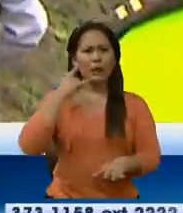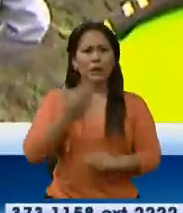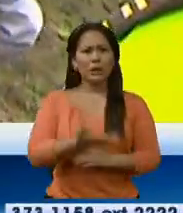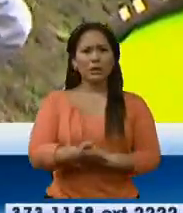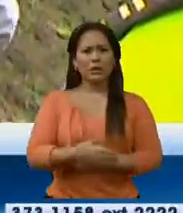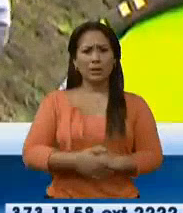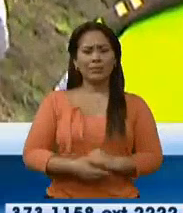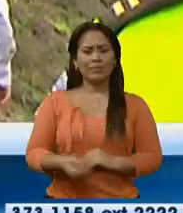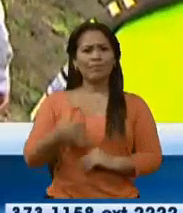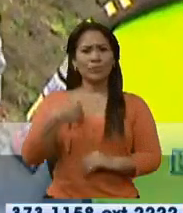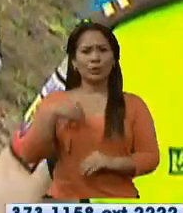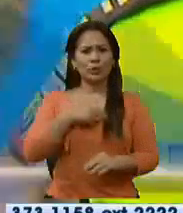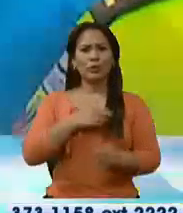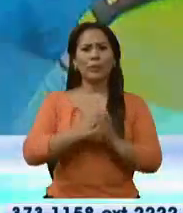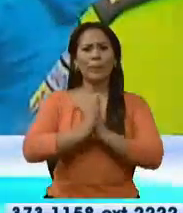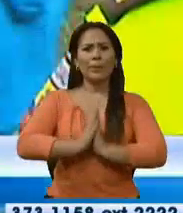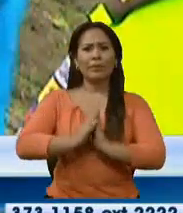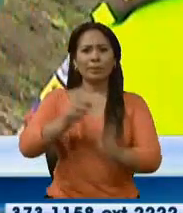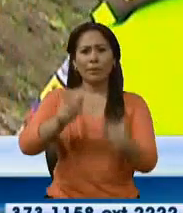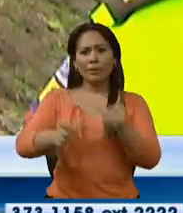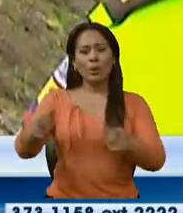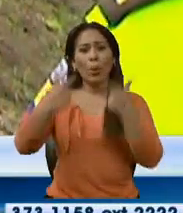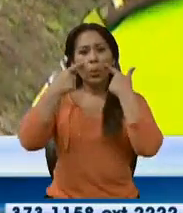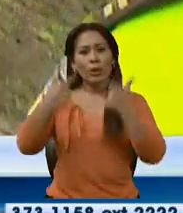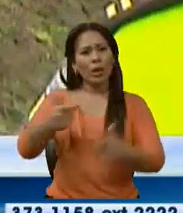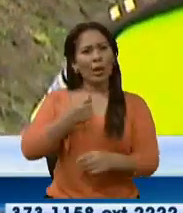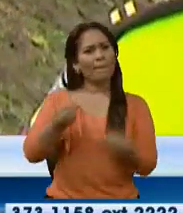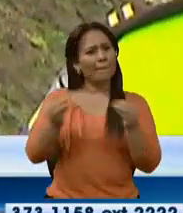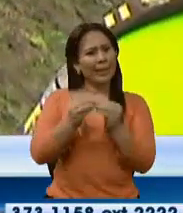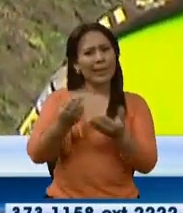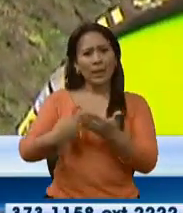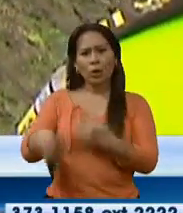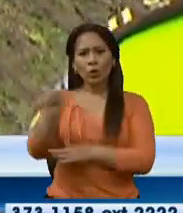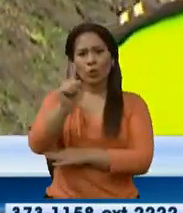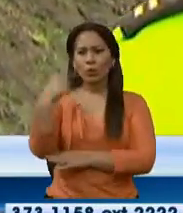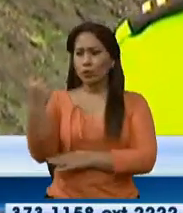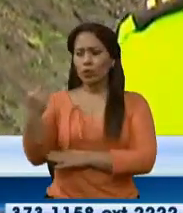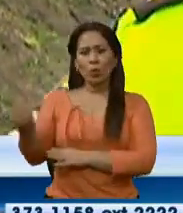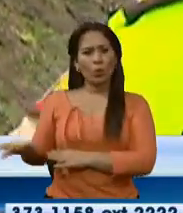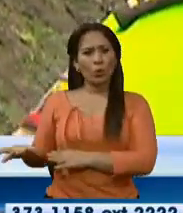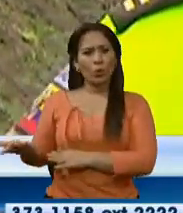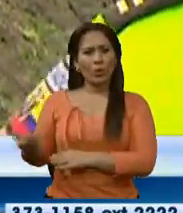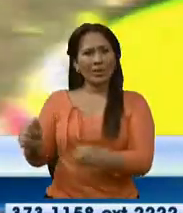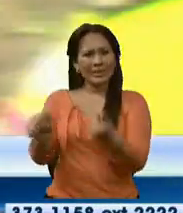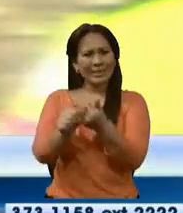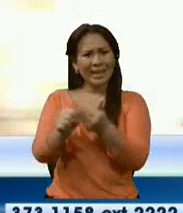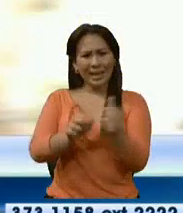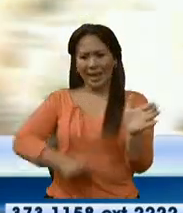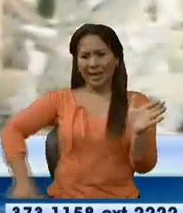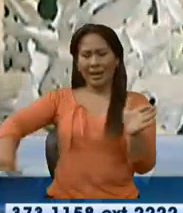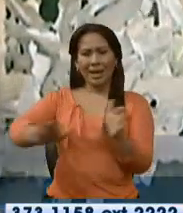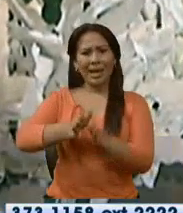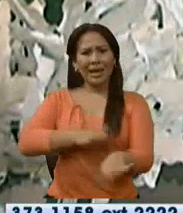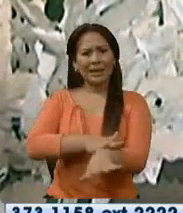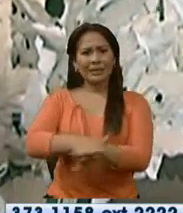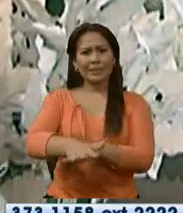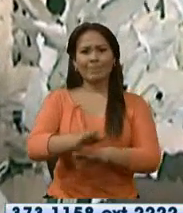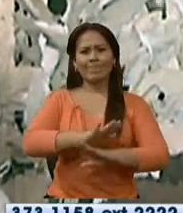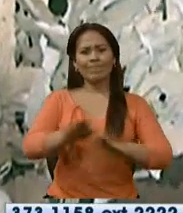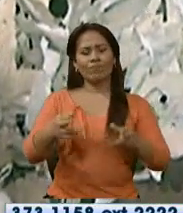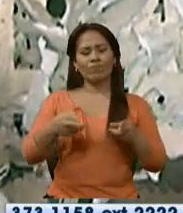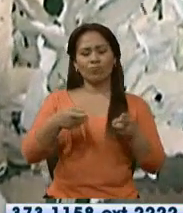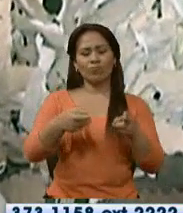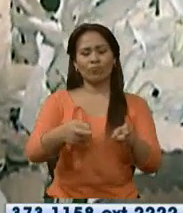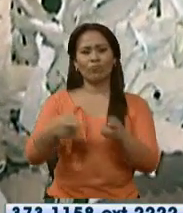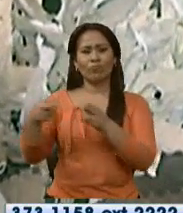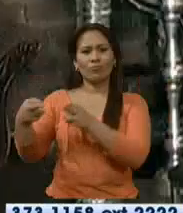haría un llamado a la ciudadanía de cuidar un poco más a nuestros hijos. Especialmente la gente que vive a 2-3 metros del río, ¿no? Ya descansando, en